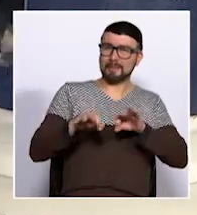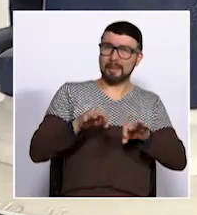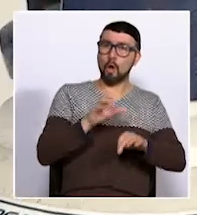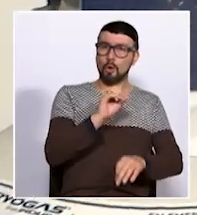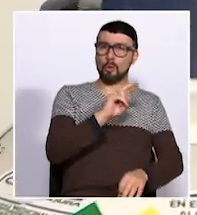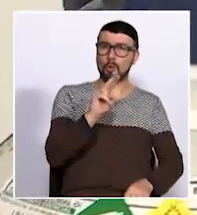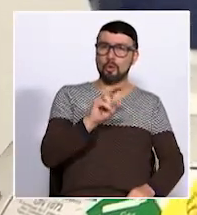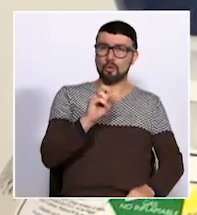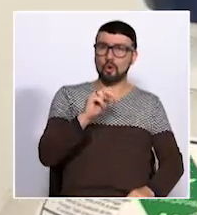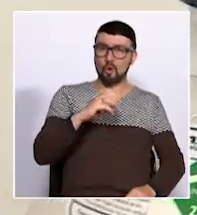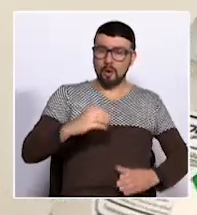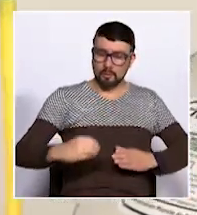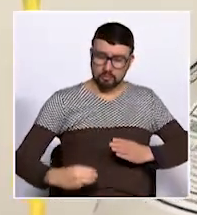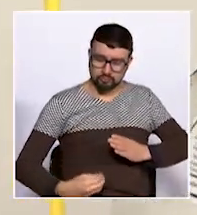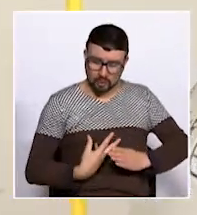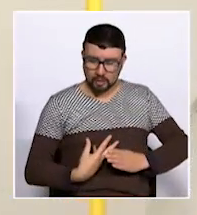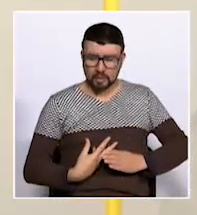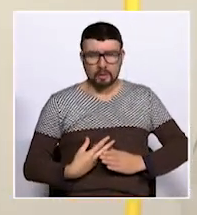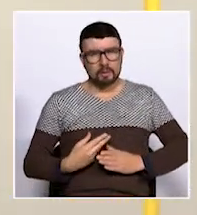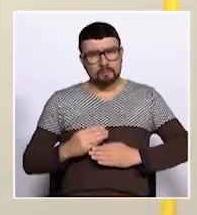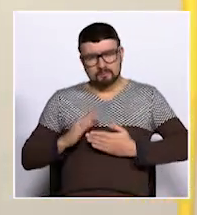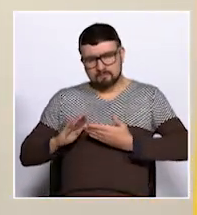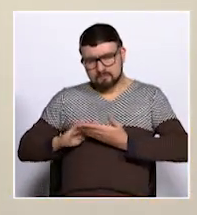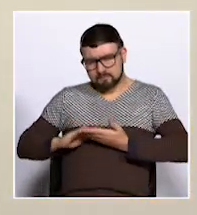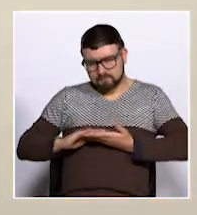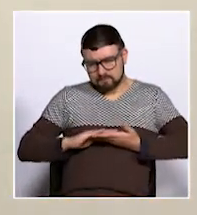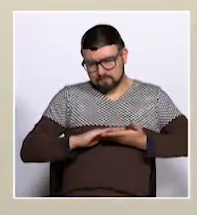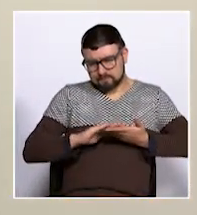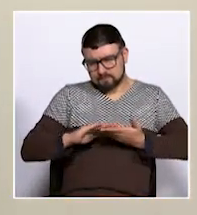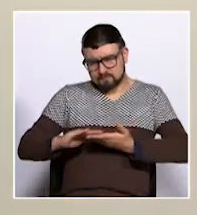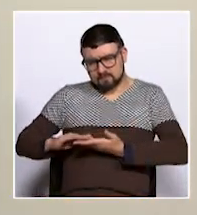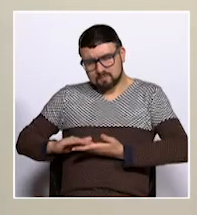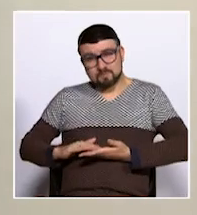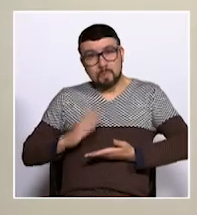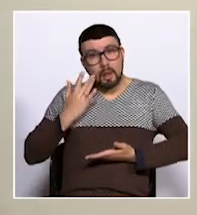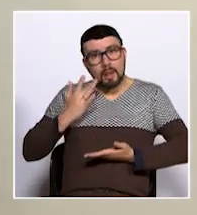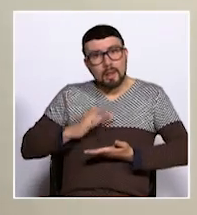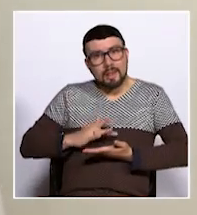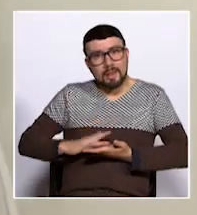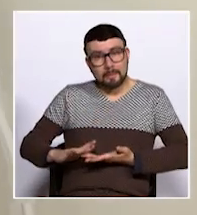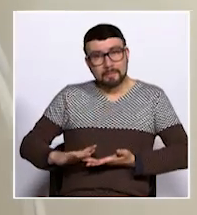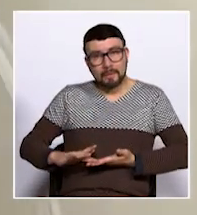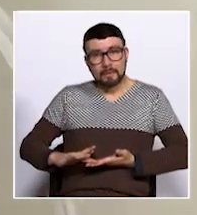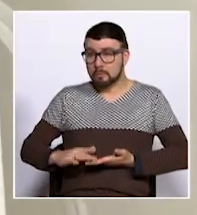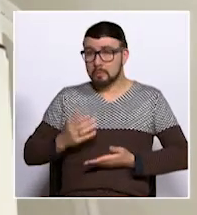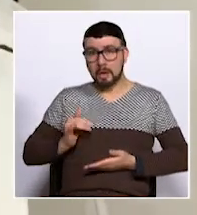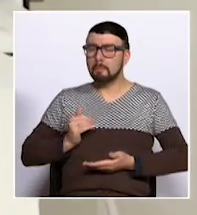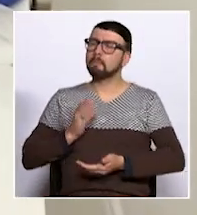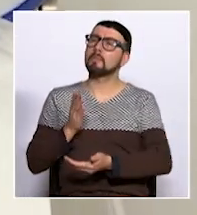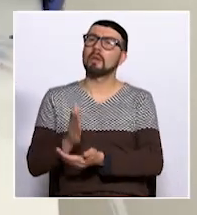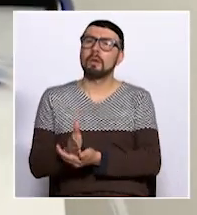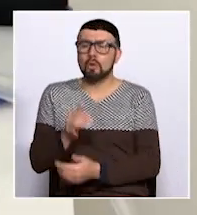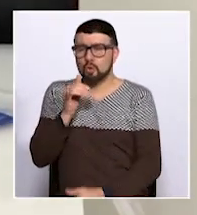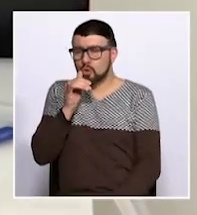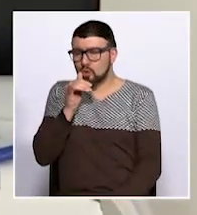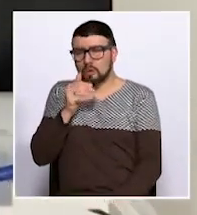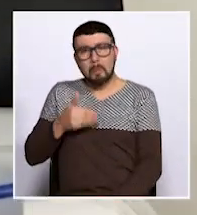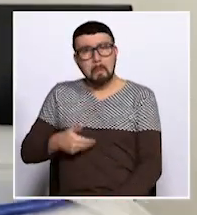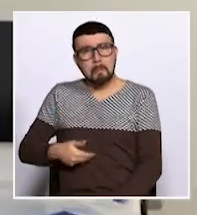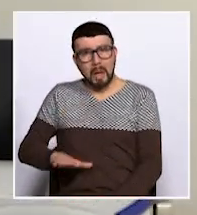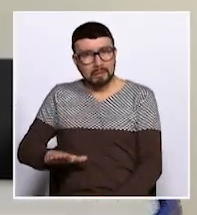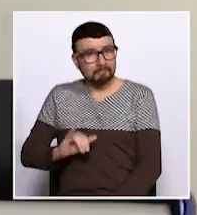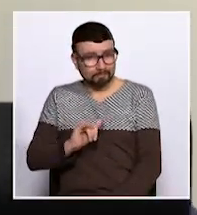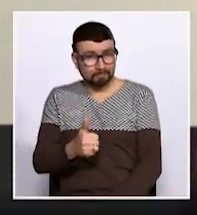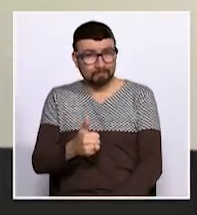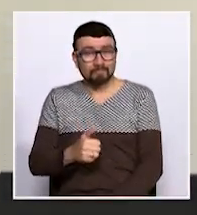dejamos que él empiece a combatir esa infección, a limpiar. Ya después la paciente va al baño, elimina. Tenemos que tener muy claro